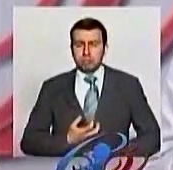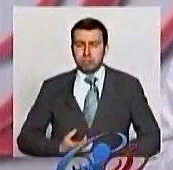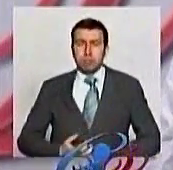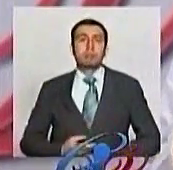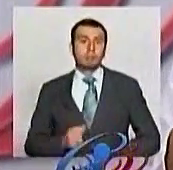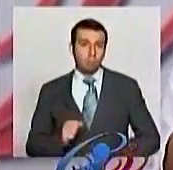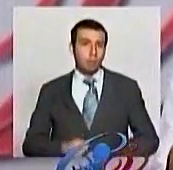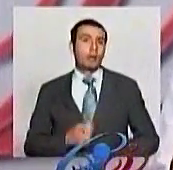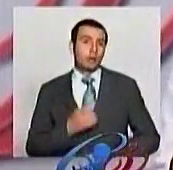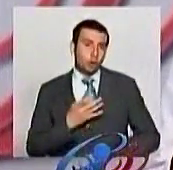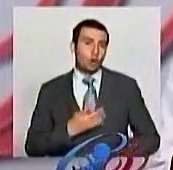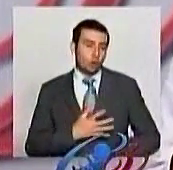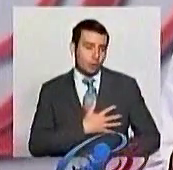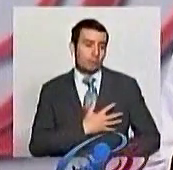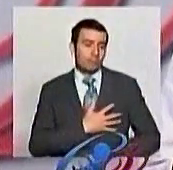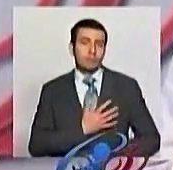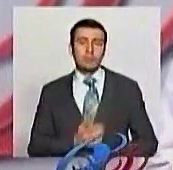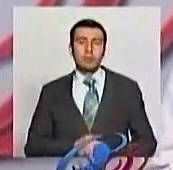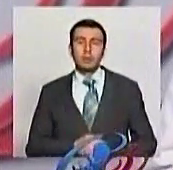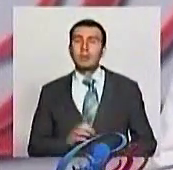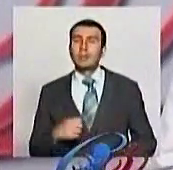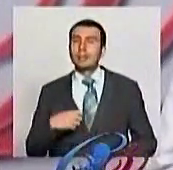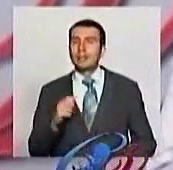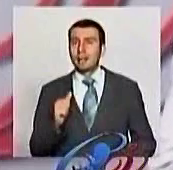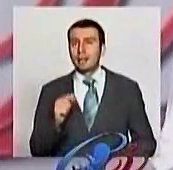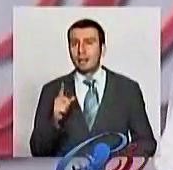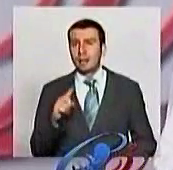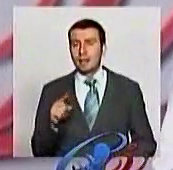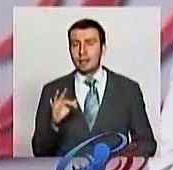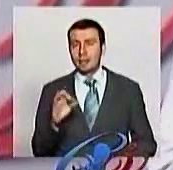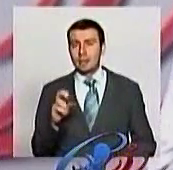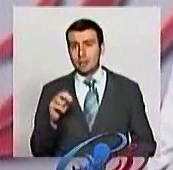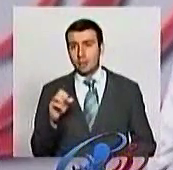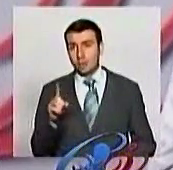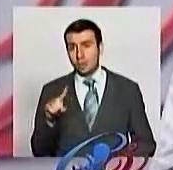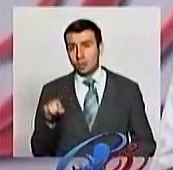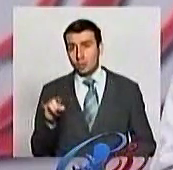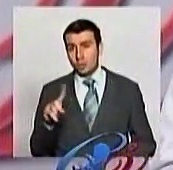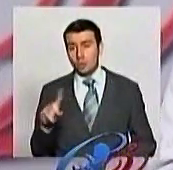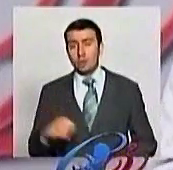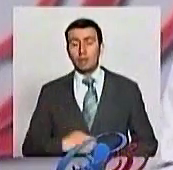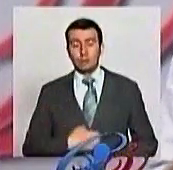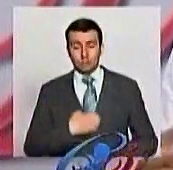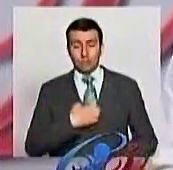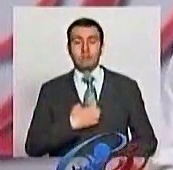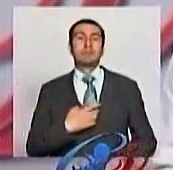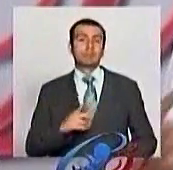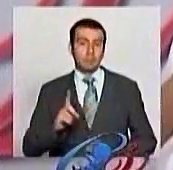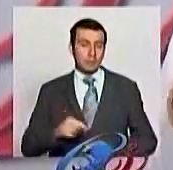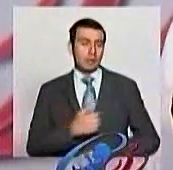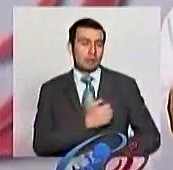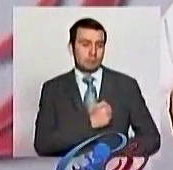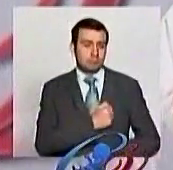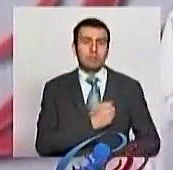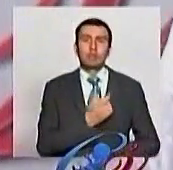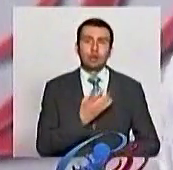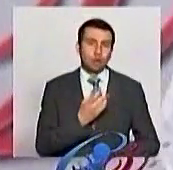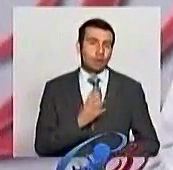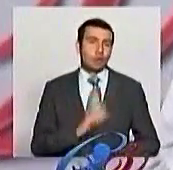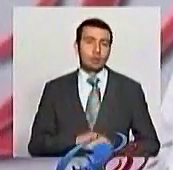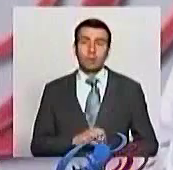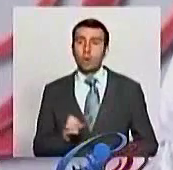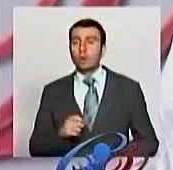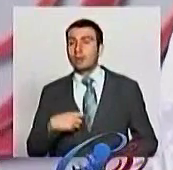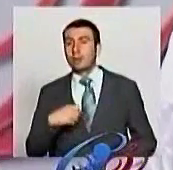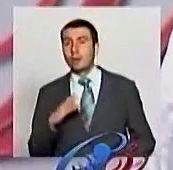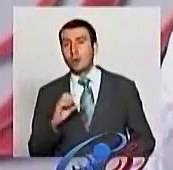pecho. Si yo tengo una estenosis del esófago, eso también me puede dar dolor en el pecho. Si yo, por ejemplo, tengo una